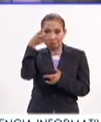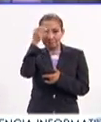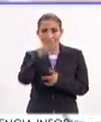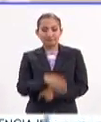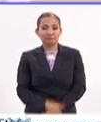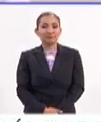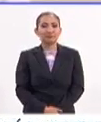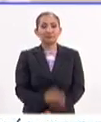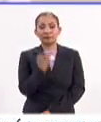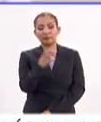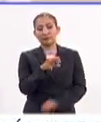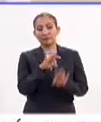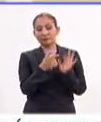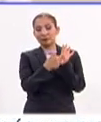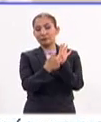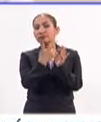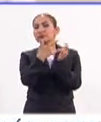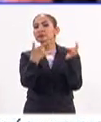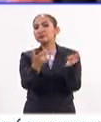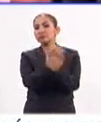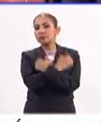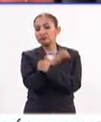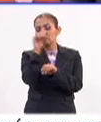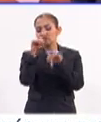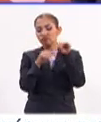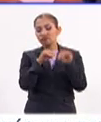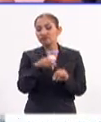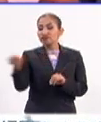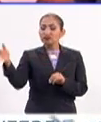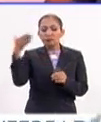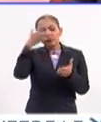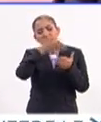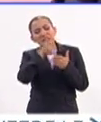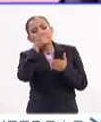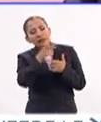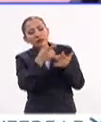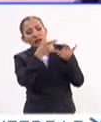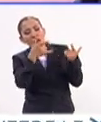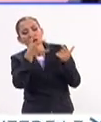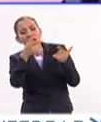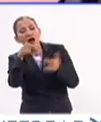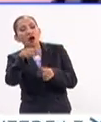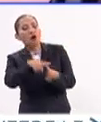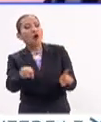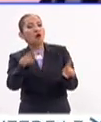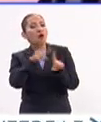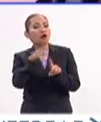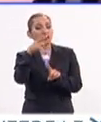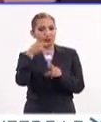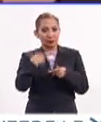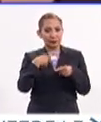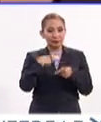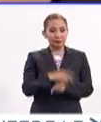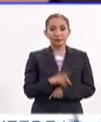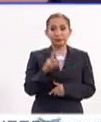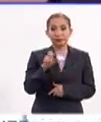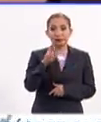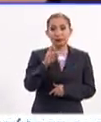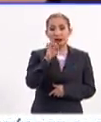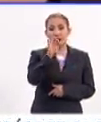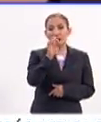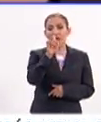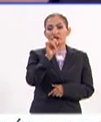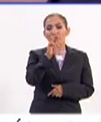aprender. Estas formas de hacer historia de la educación invitan a sumergirse en las travesías de este ejemplar y de sus autores. La doctora